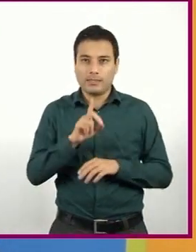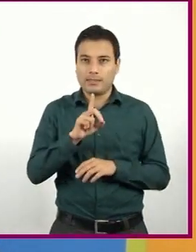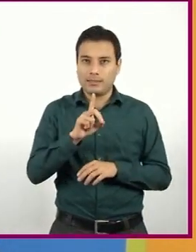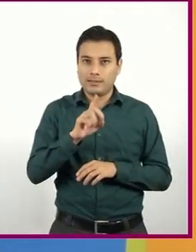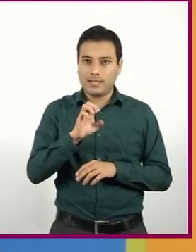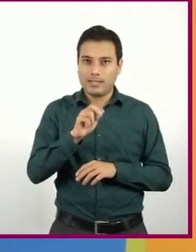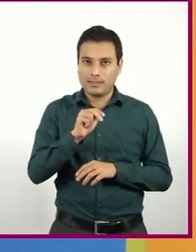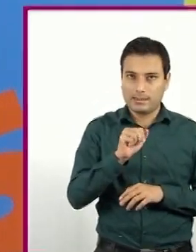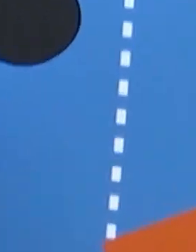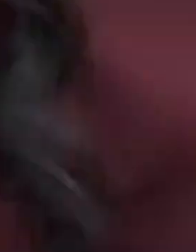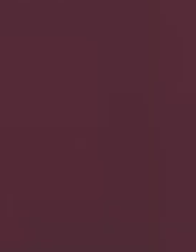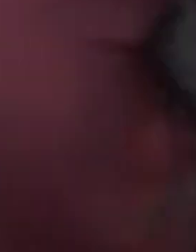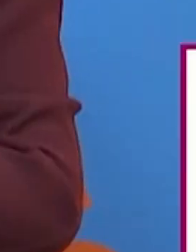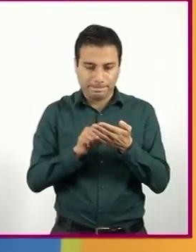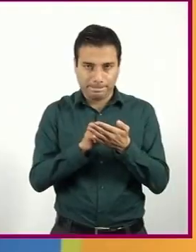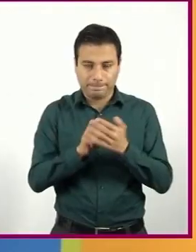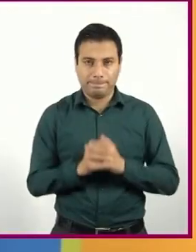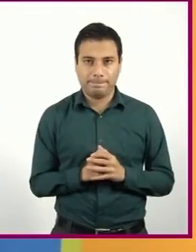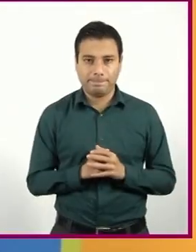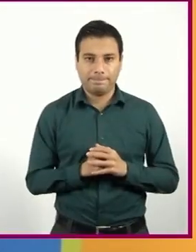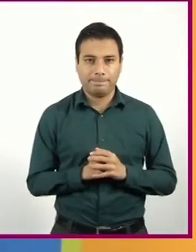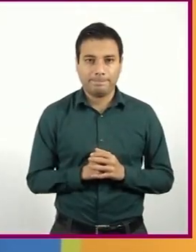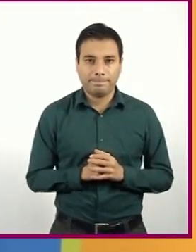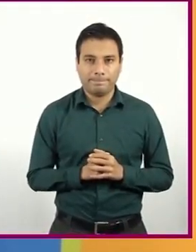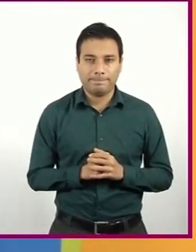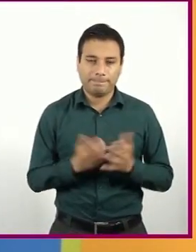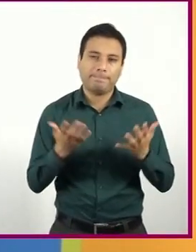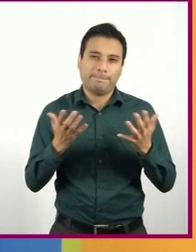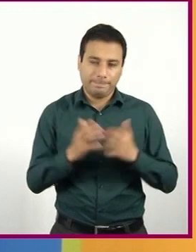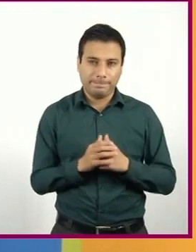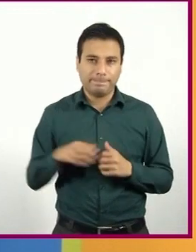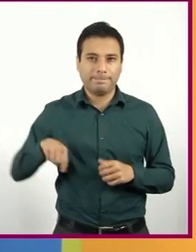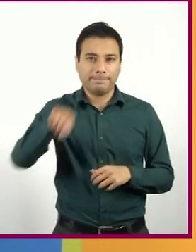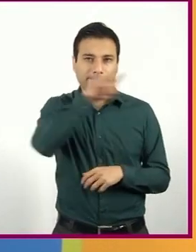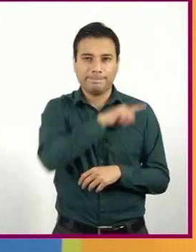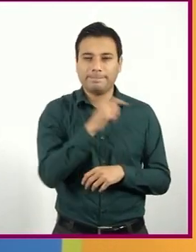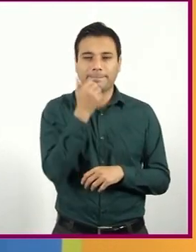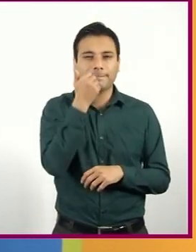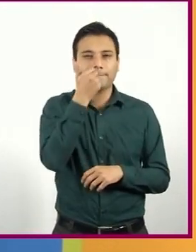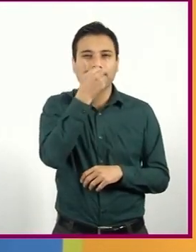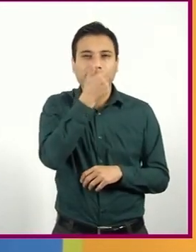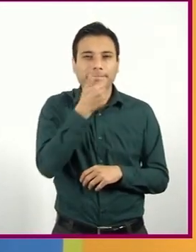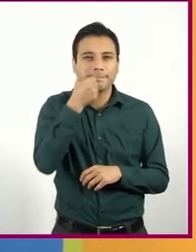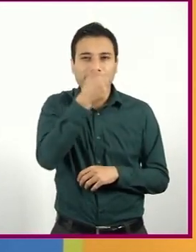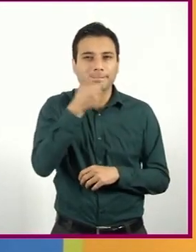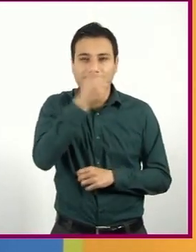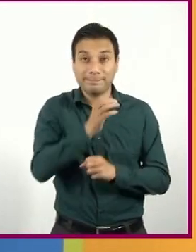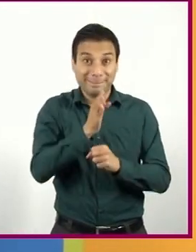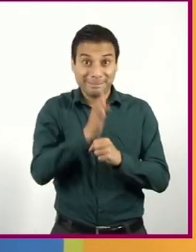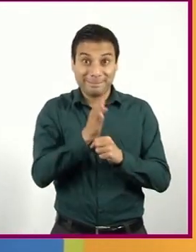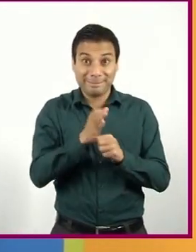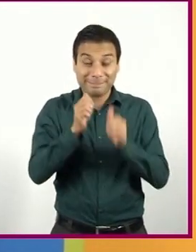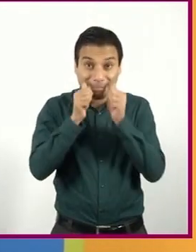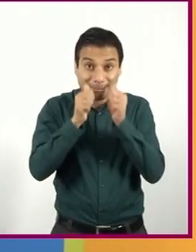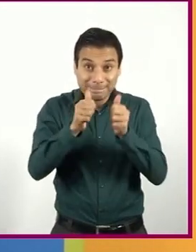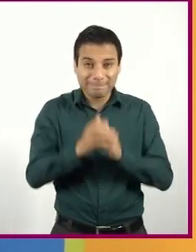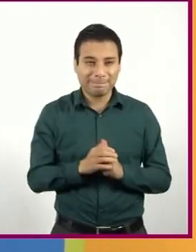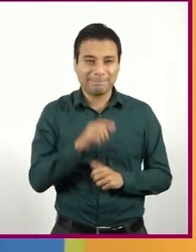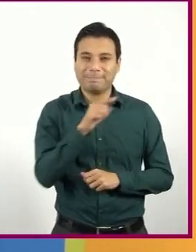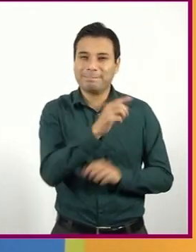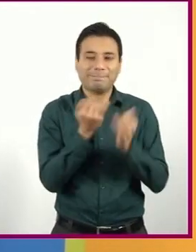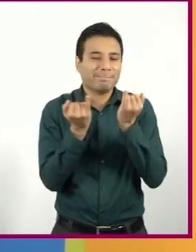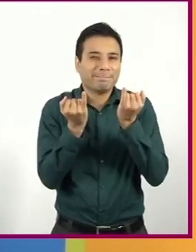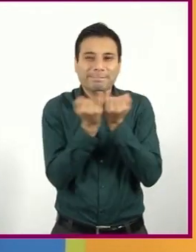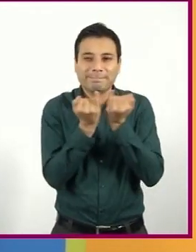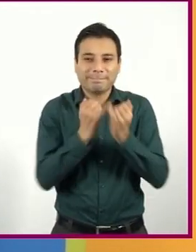fracciones y en los decimales. Sé que al igual que a las alumnas y los alumnos que nos acompañan desde sus hogares, a ti también te